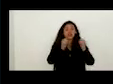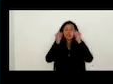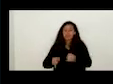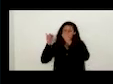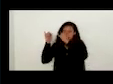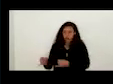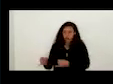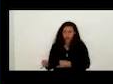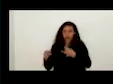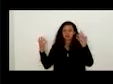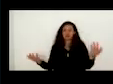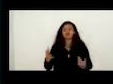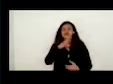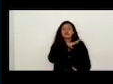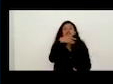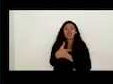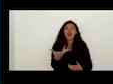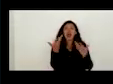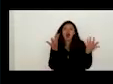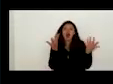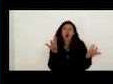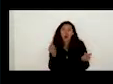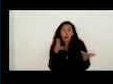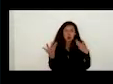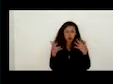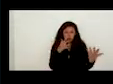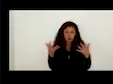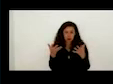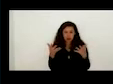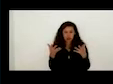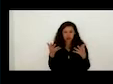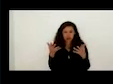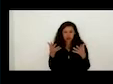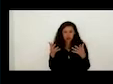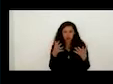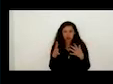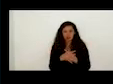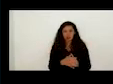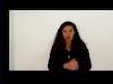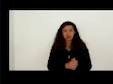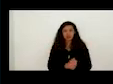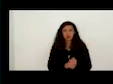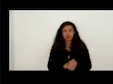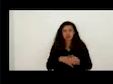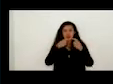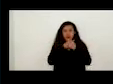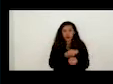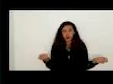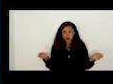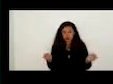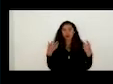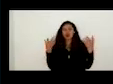nivel general, o en promedio, decimos que un niño, un adolescente, una